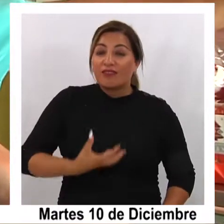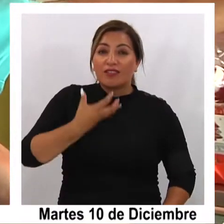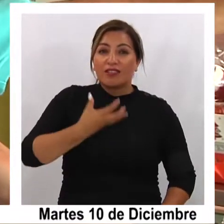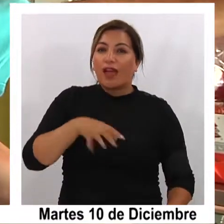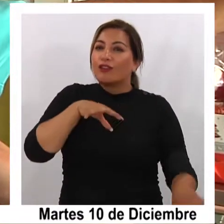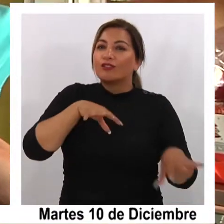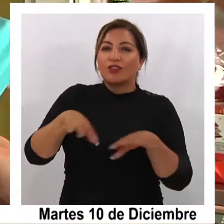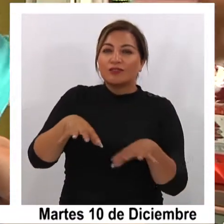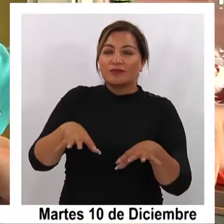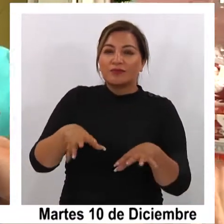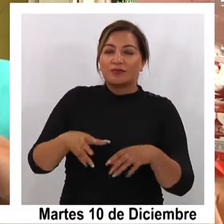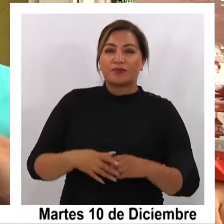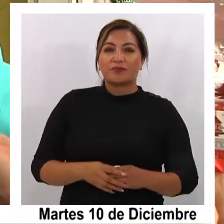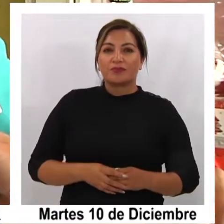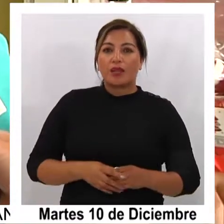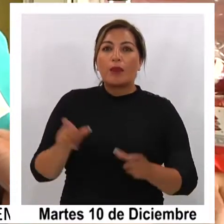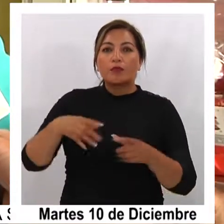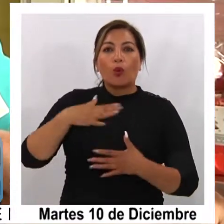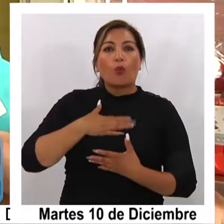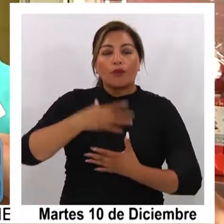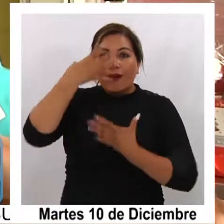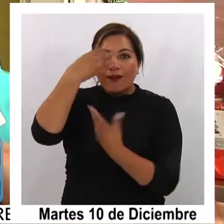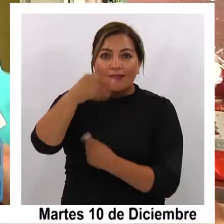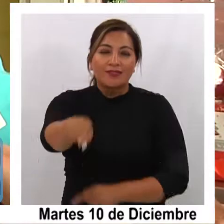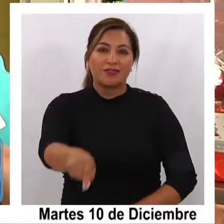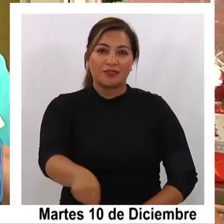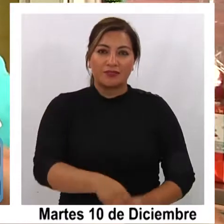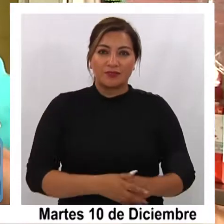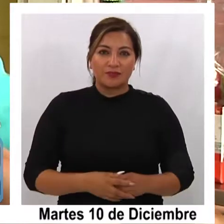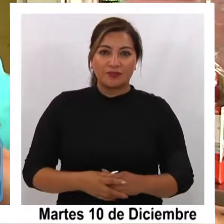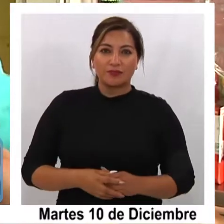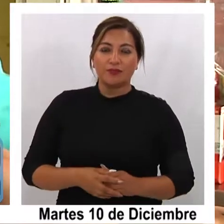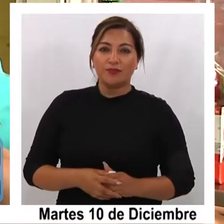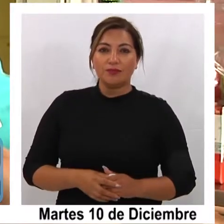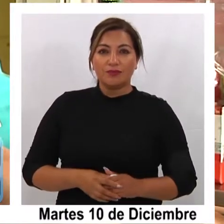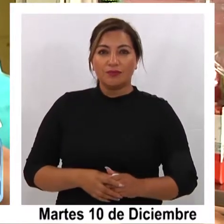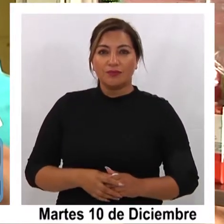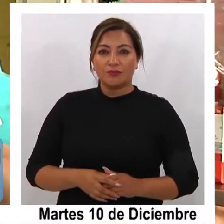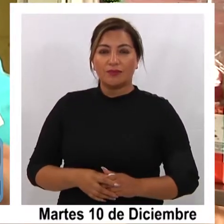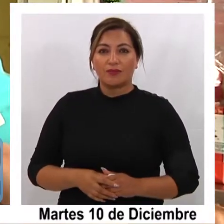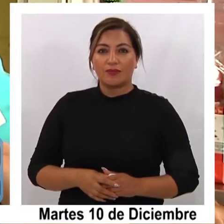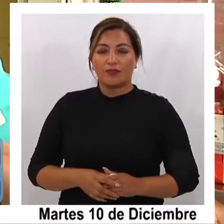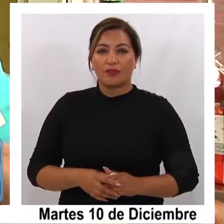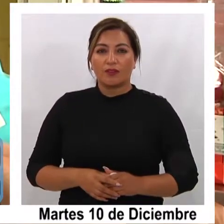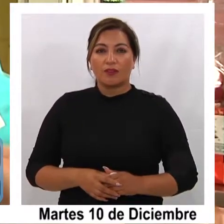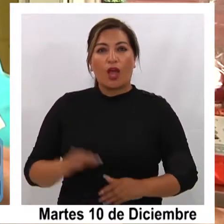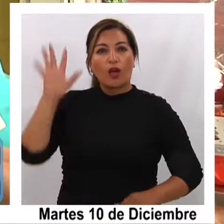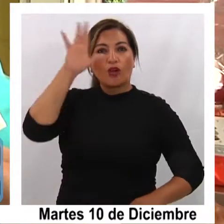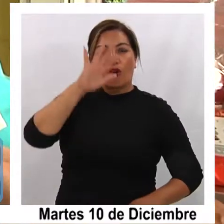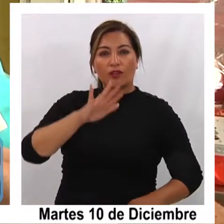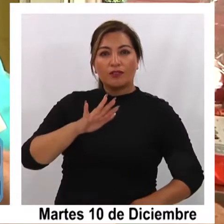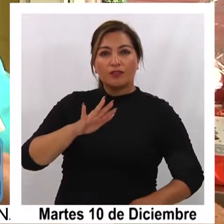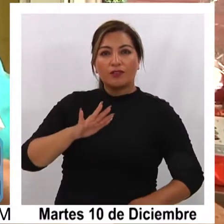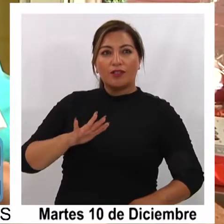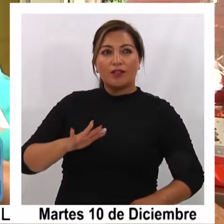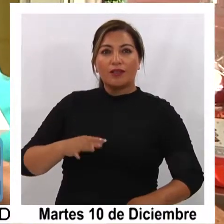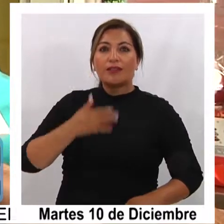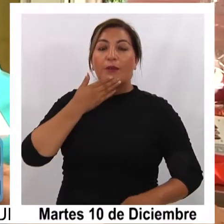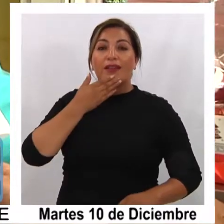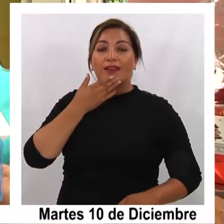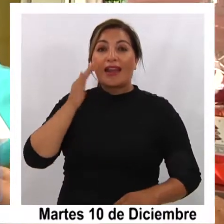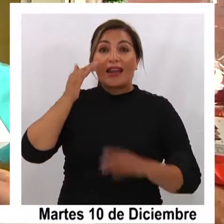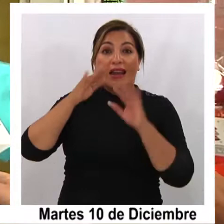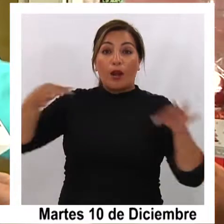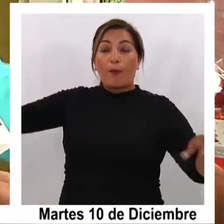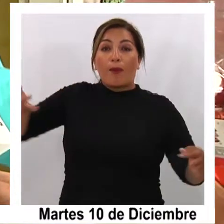bonitos, algunos navideños, cosas que atraen a la gente. Y el